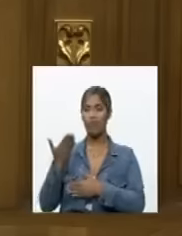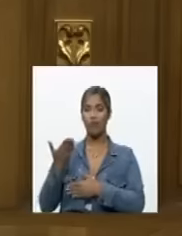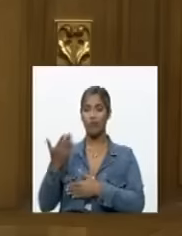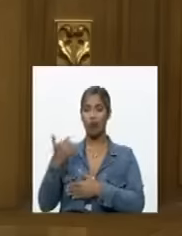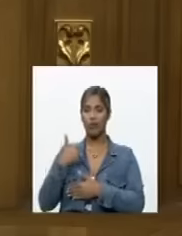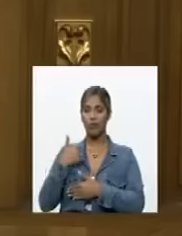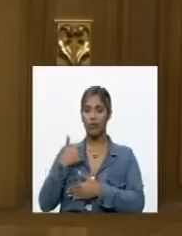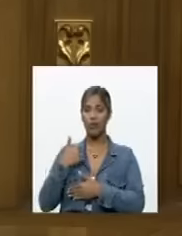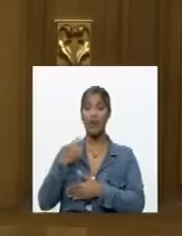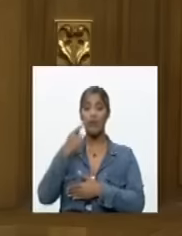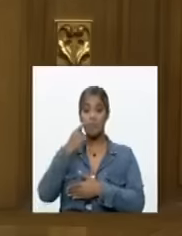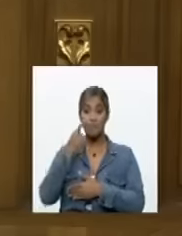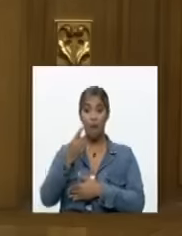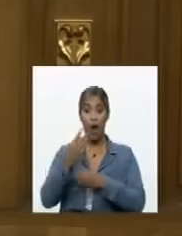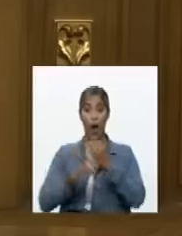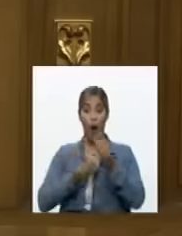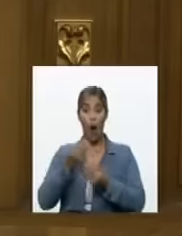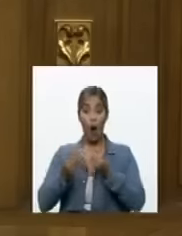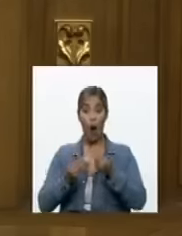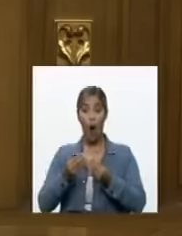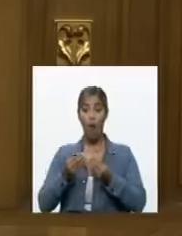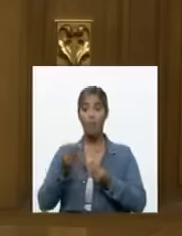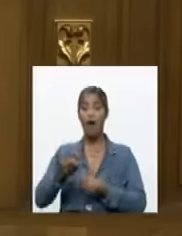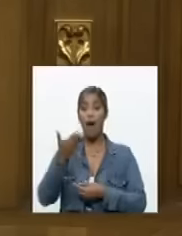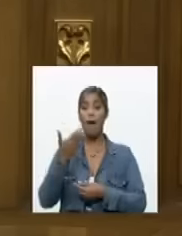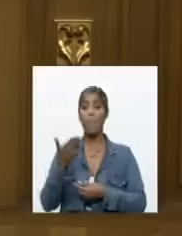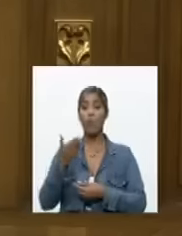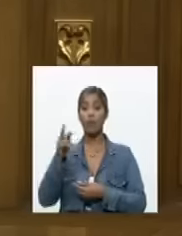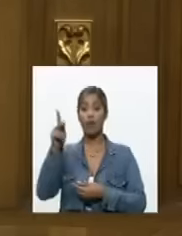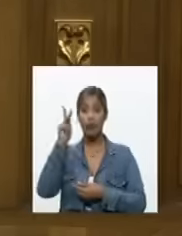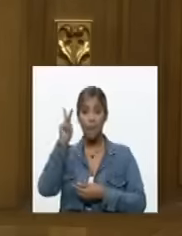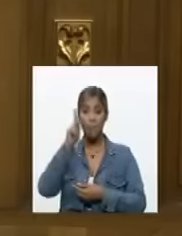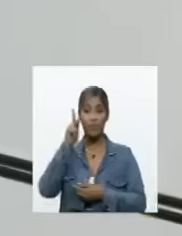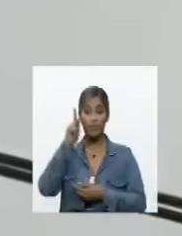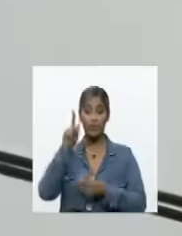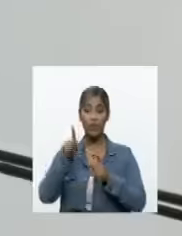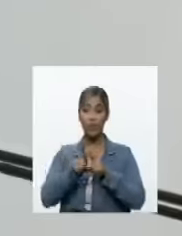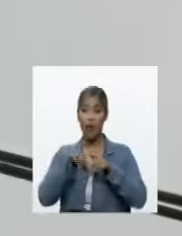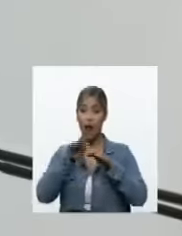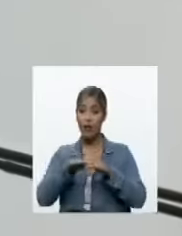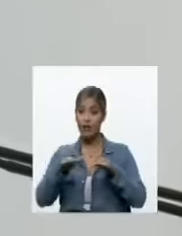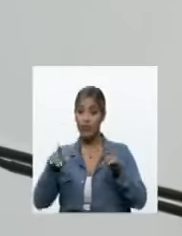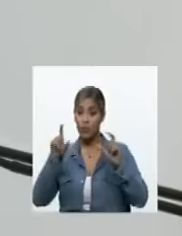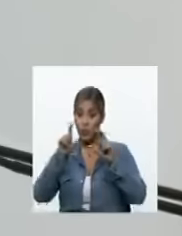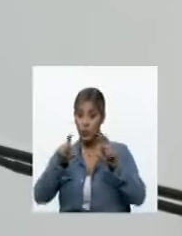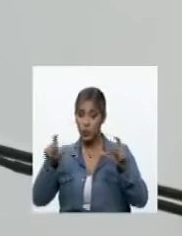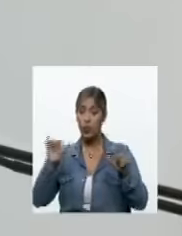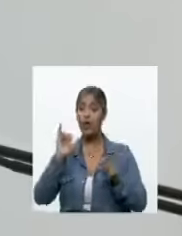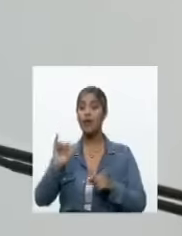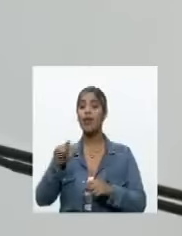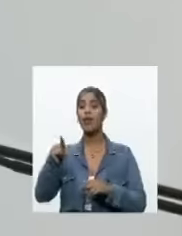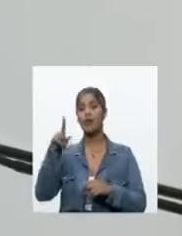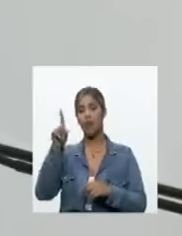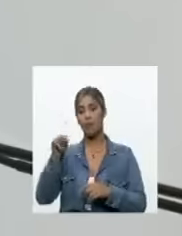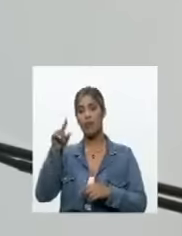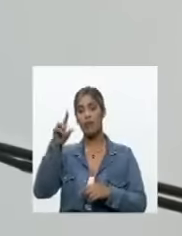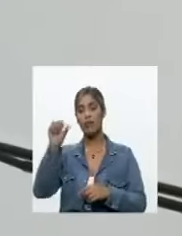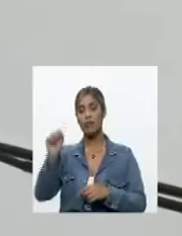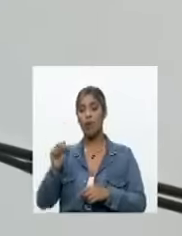para que vean la importancia que tiene el maestro en la educación de nuestro padre libertador.